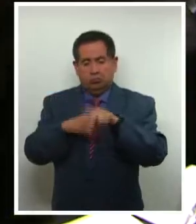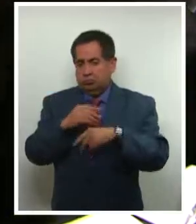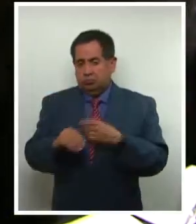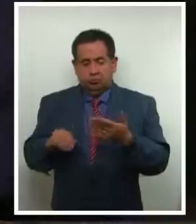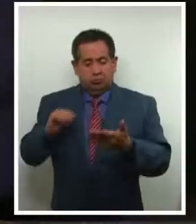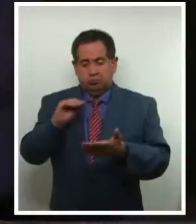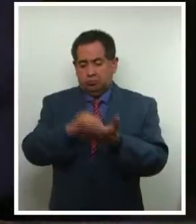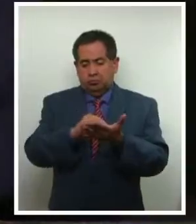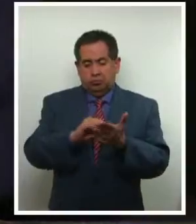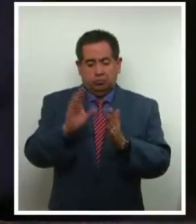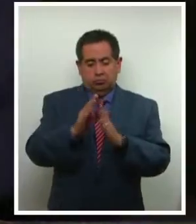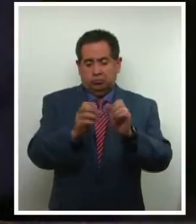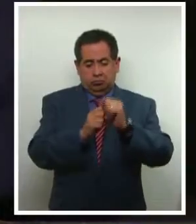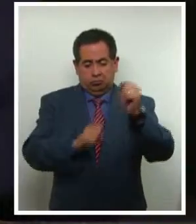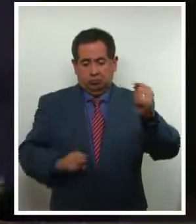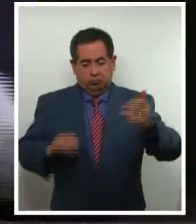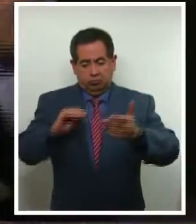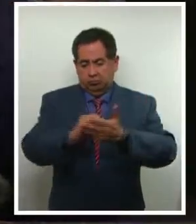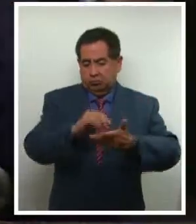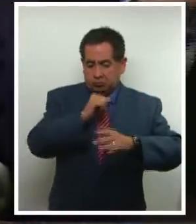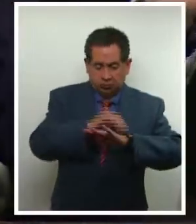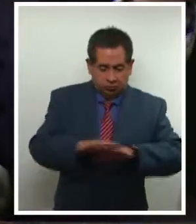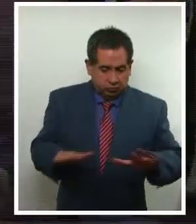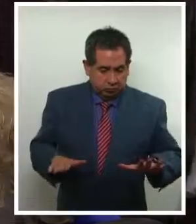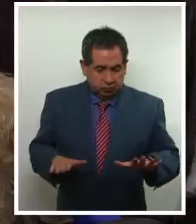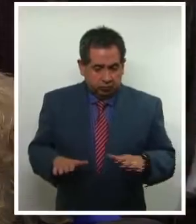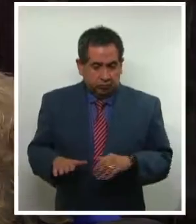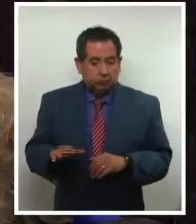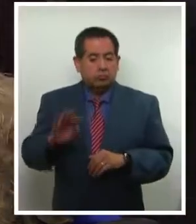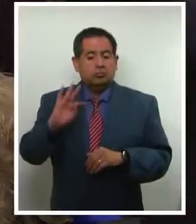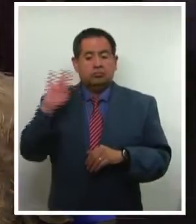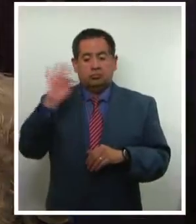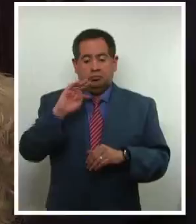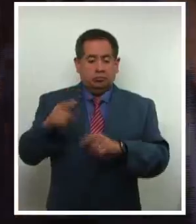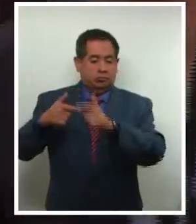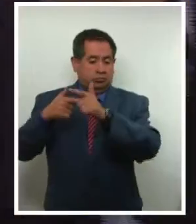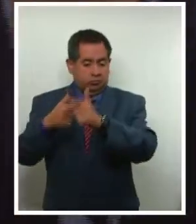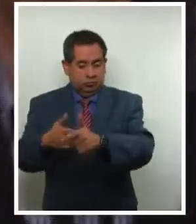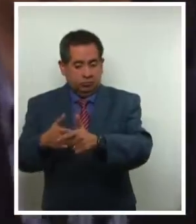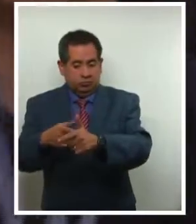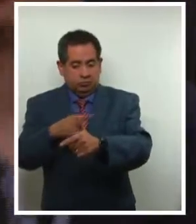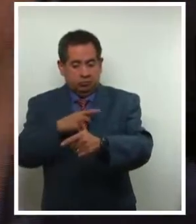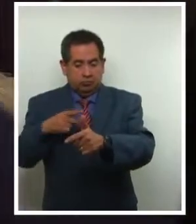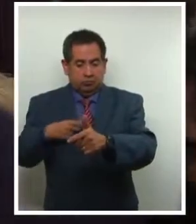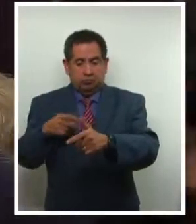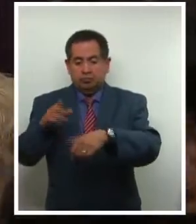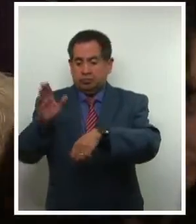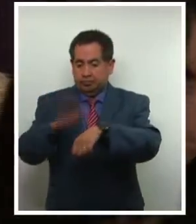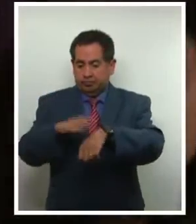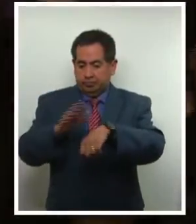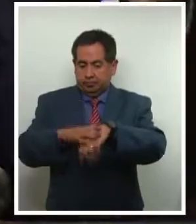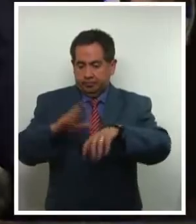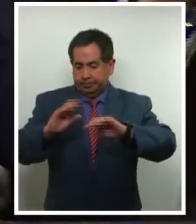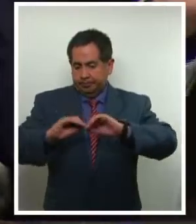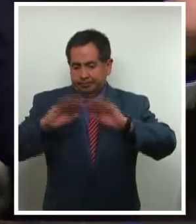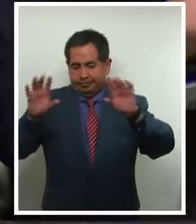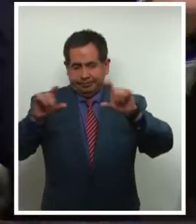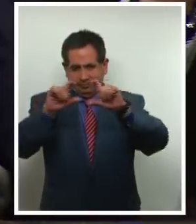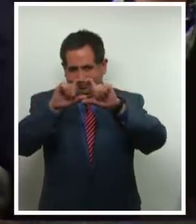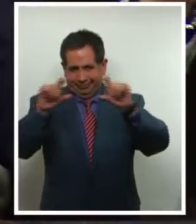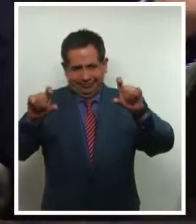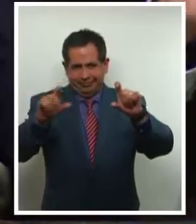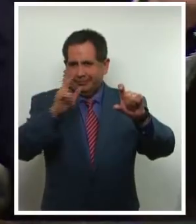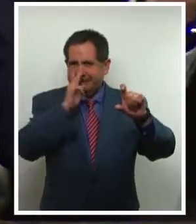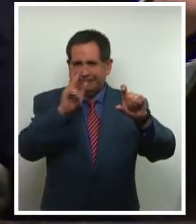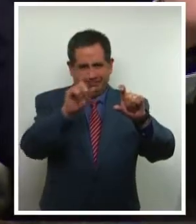del cuerpo constitucional. Y si la mantiene, tendría que señalar con precisión los